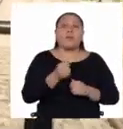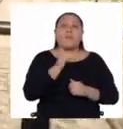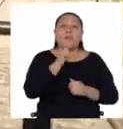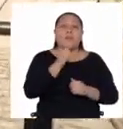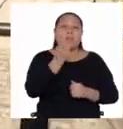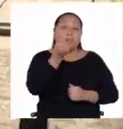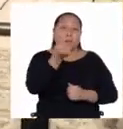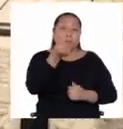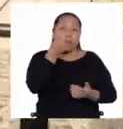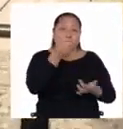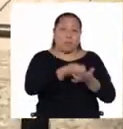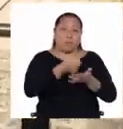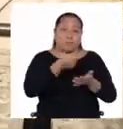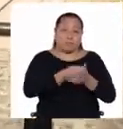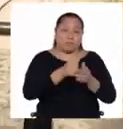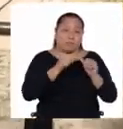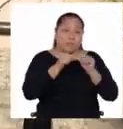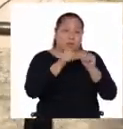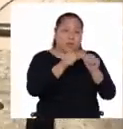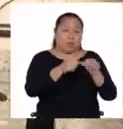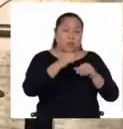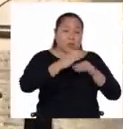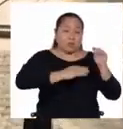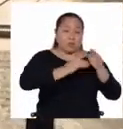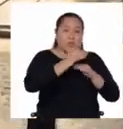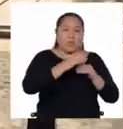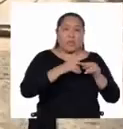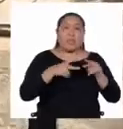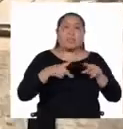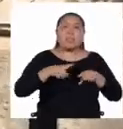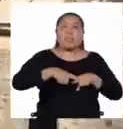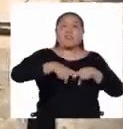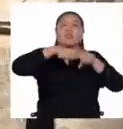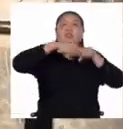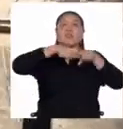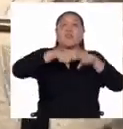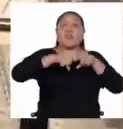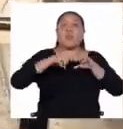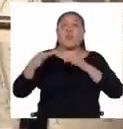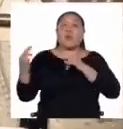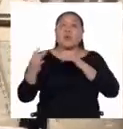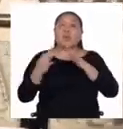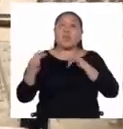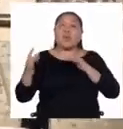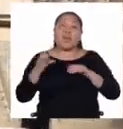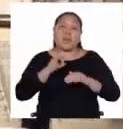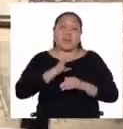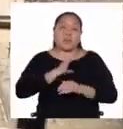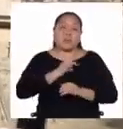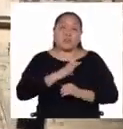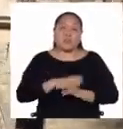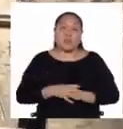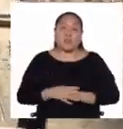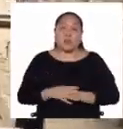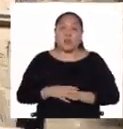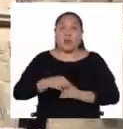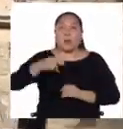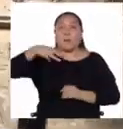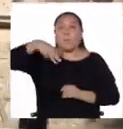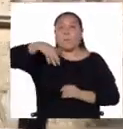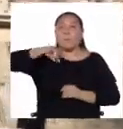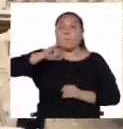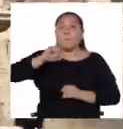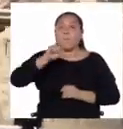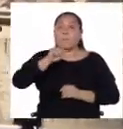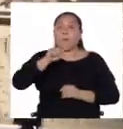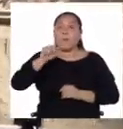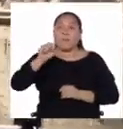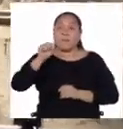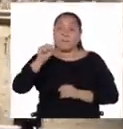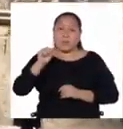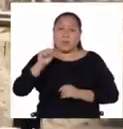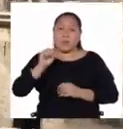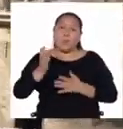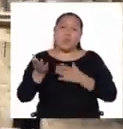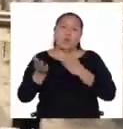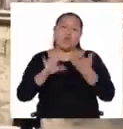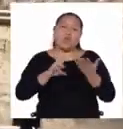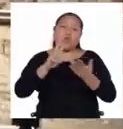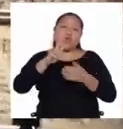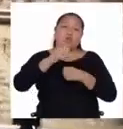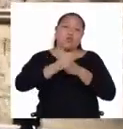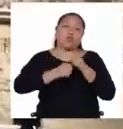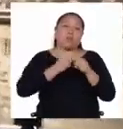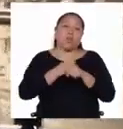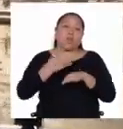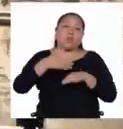dinero y después por la guerra con Chile. Meigs murió 2 años después, así que lamentablemente no pudo